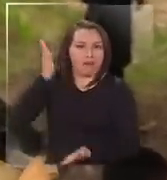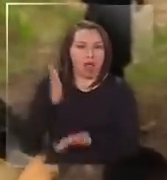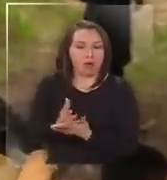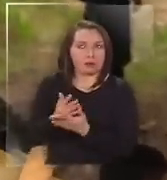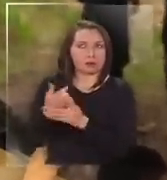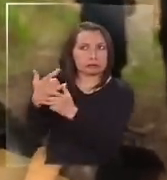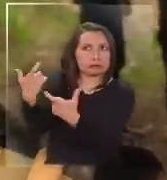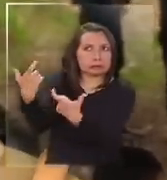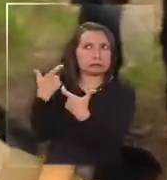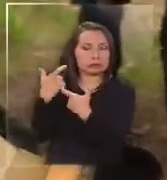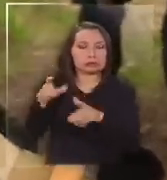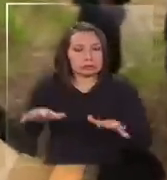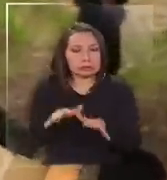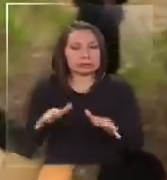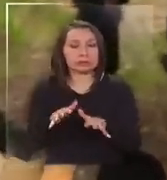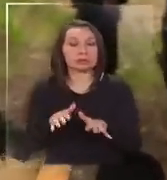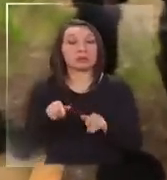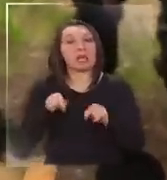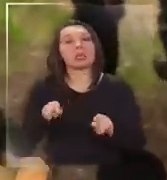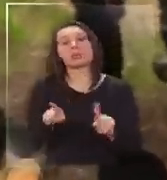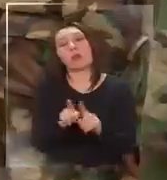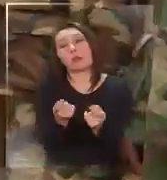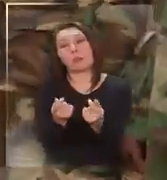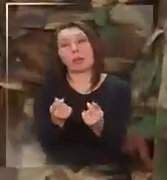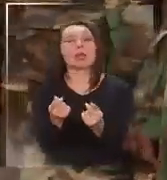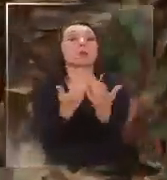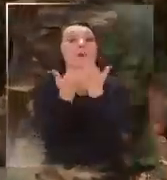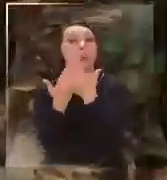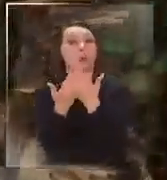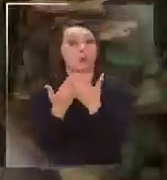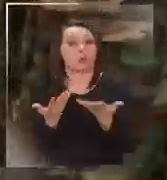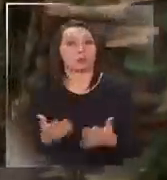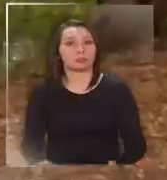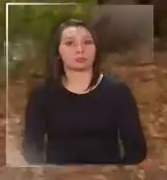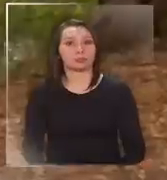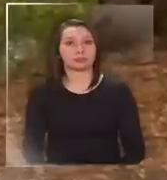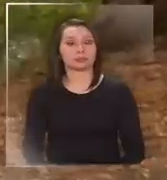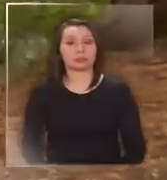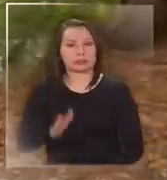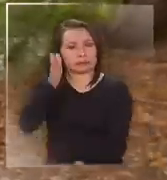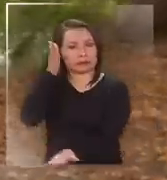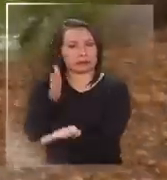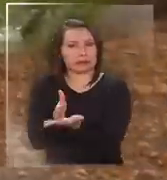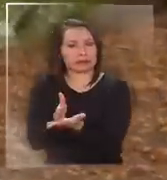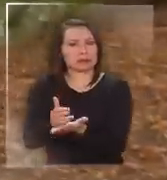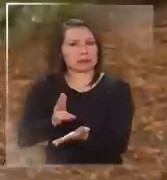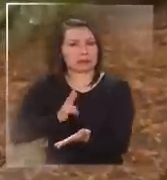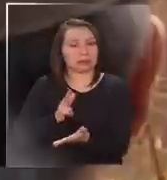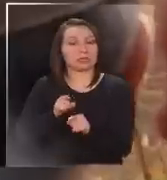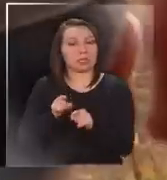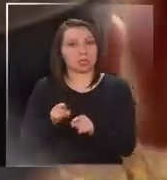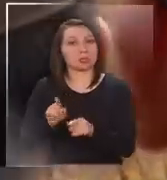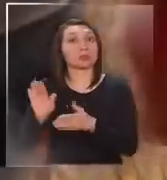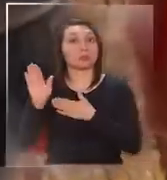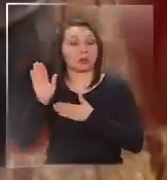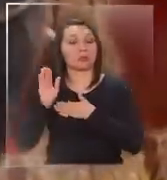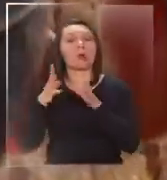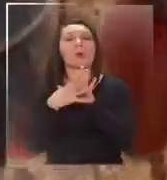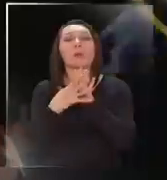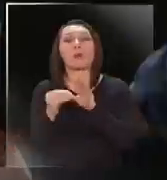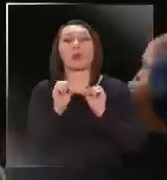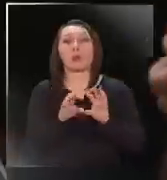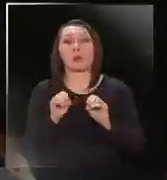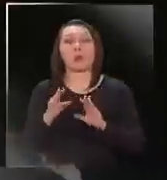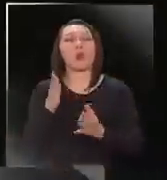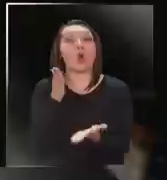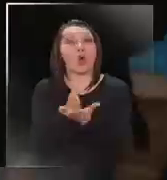están encima tuyo para que hagas las cosas, porque esto es como más para estudiar. Disciplina. Esta es la promesa y modelo educacional que estos